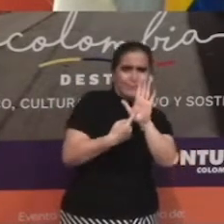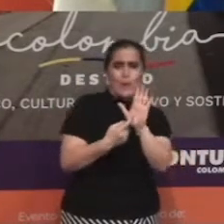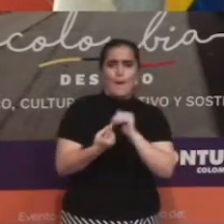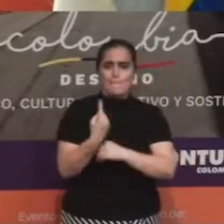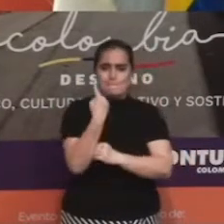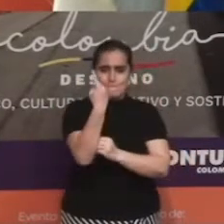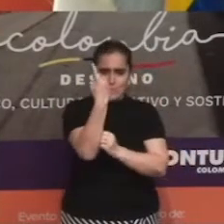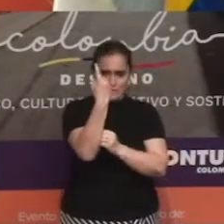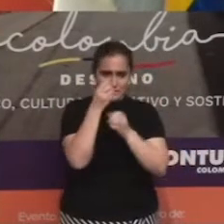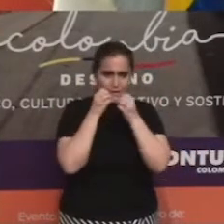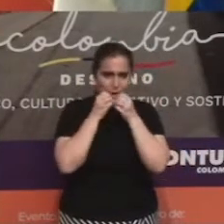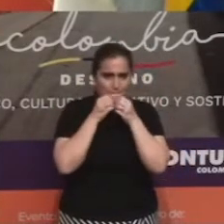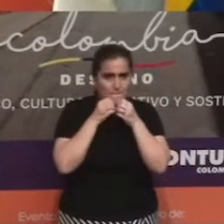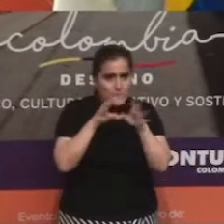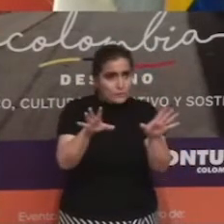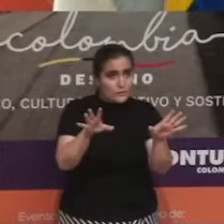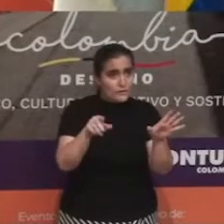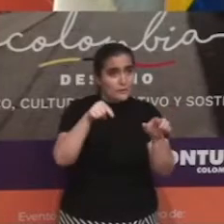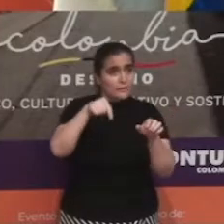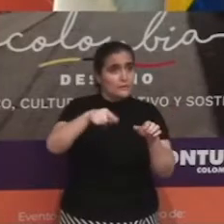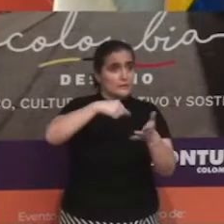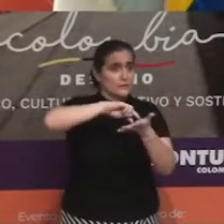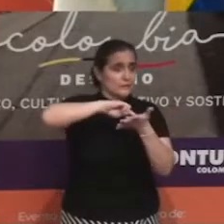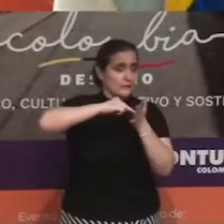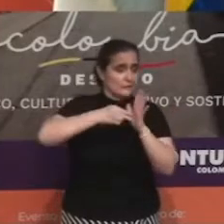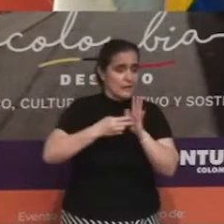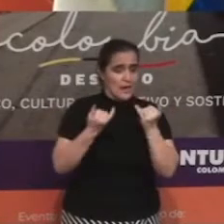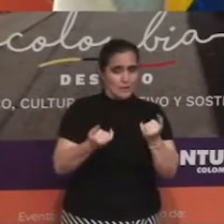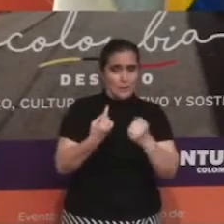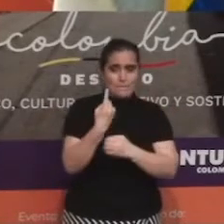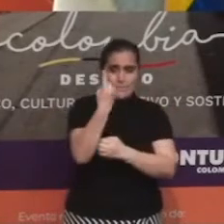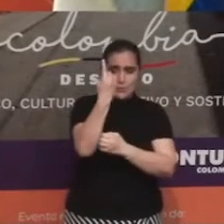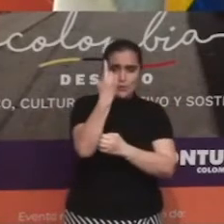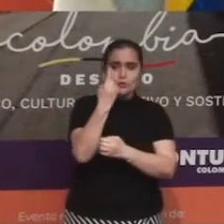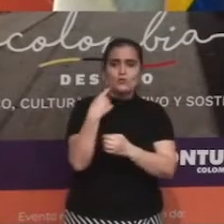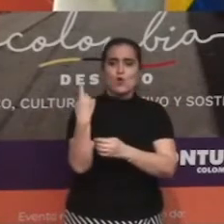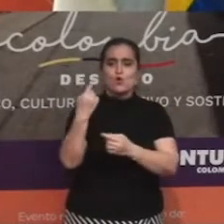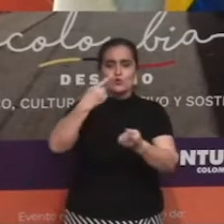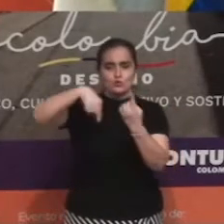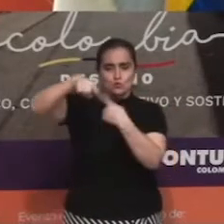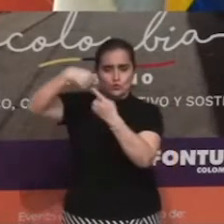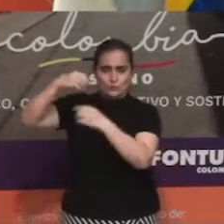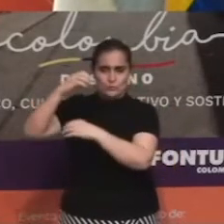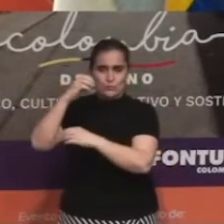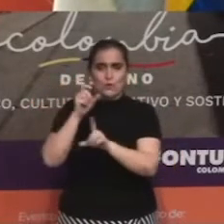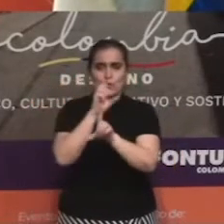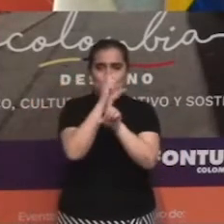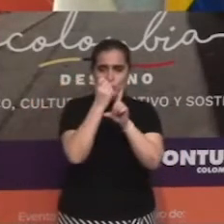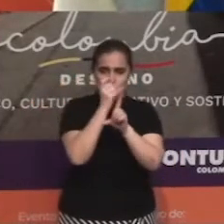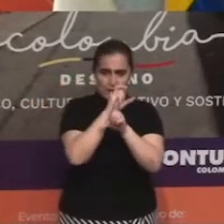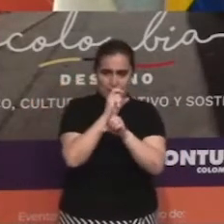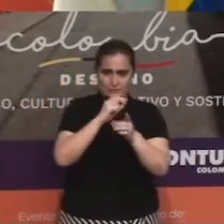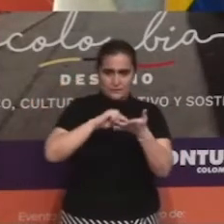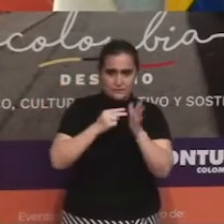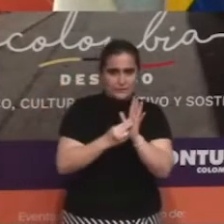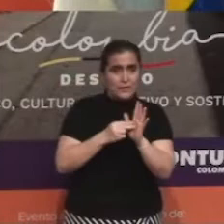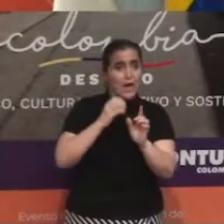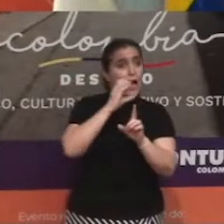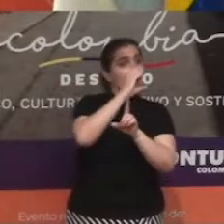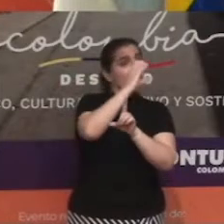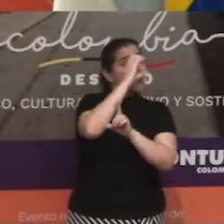buenos resultados para todo el sector. La política de turismo cultural Colombia, destino turístico